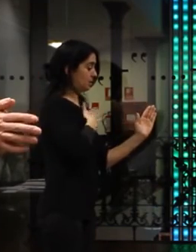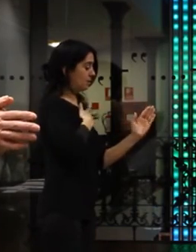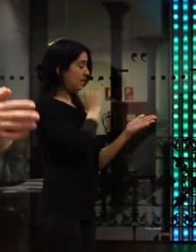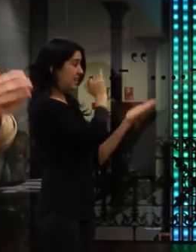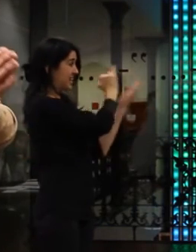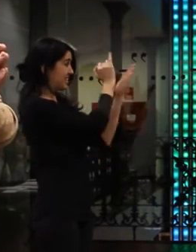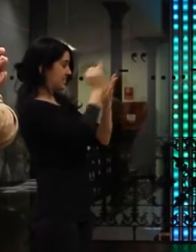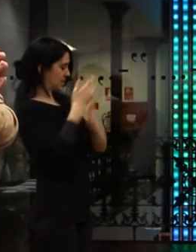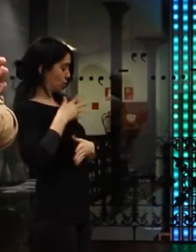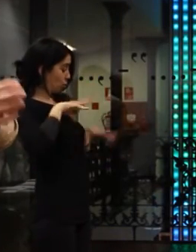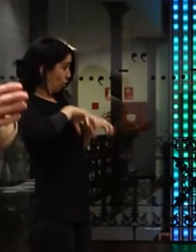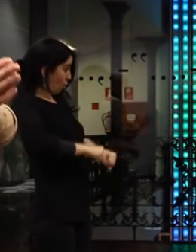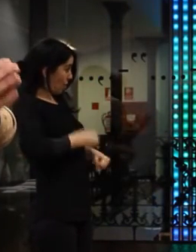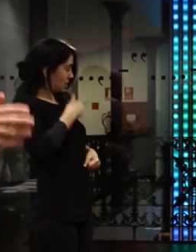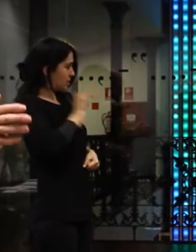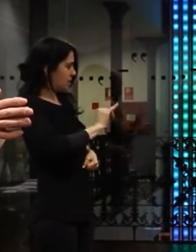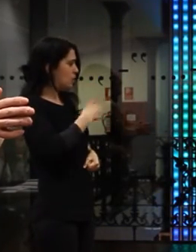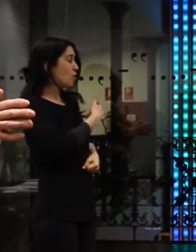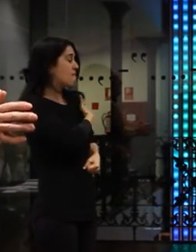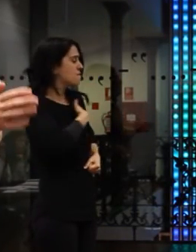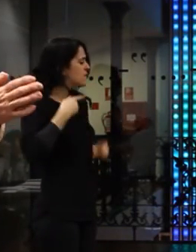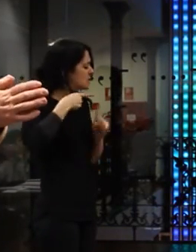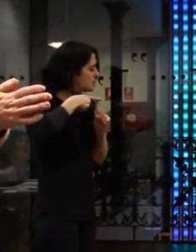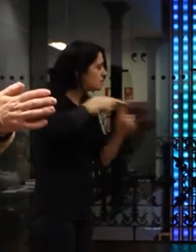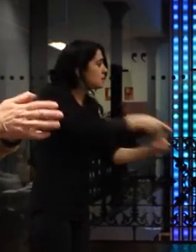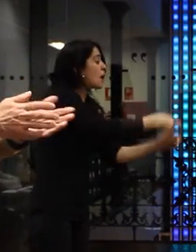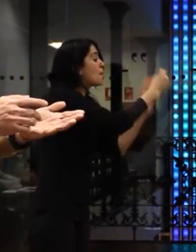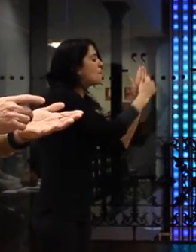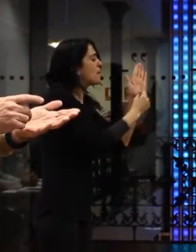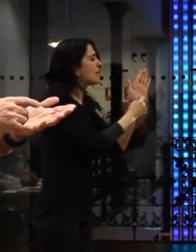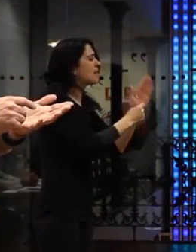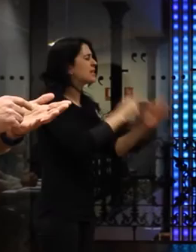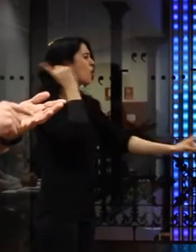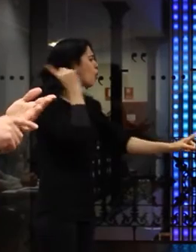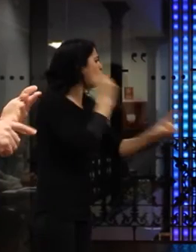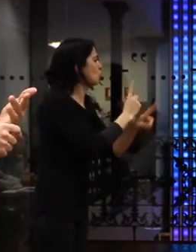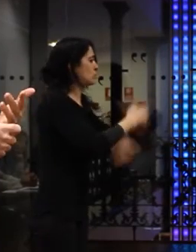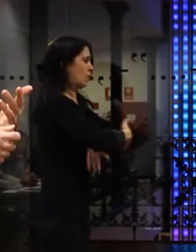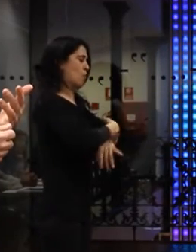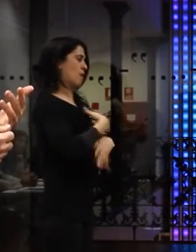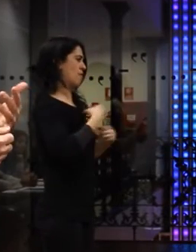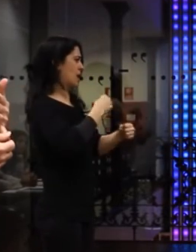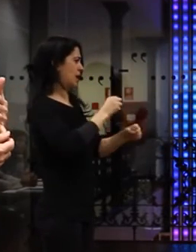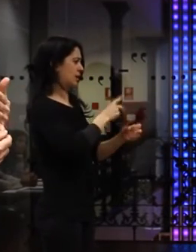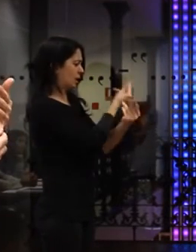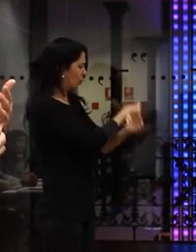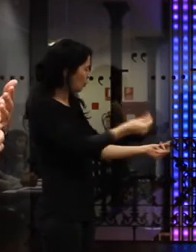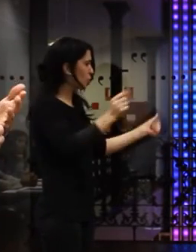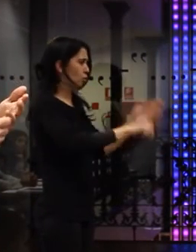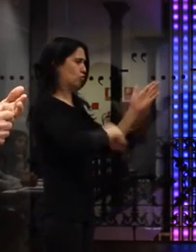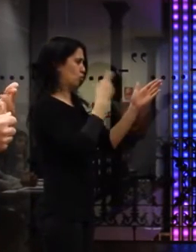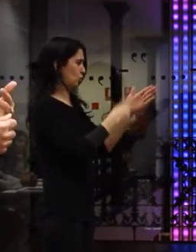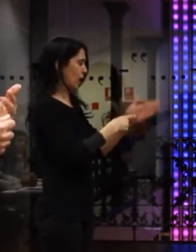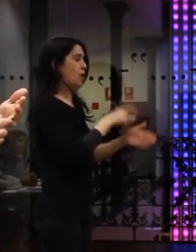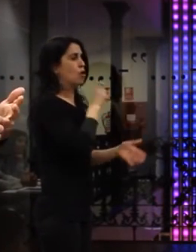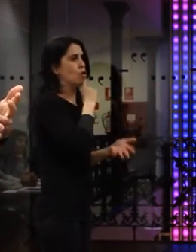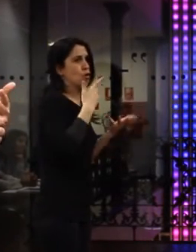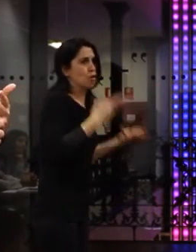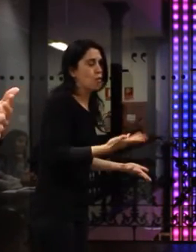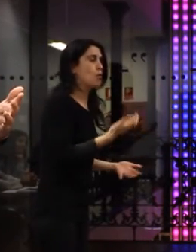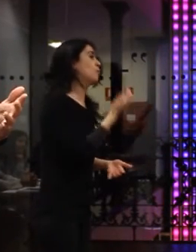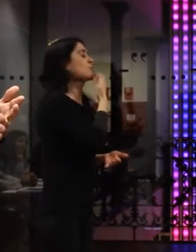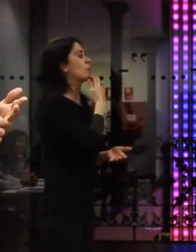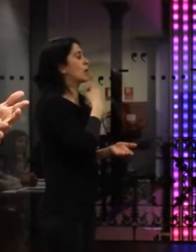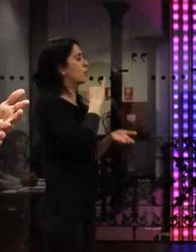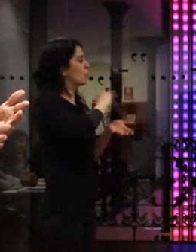en medidas que ataquen la pobreza energética. ¿Cómo? A través de mecanismos de ayudas, de subvenciones, de que